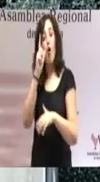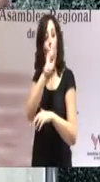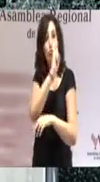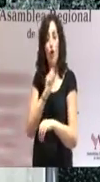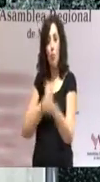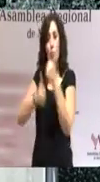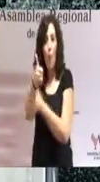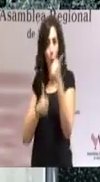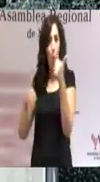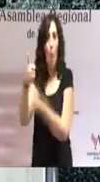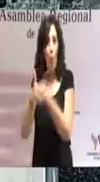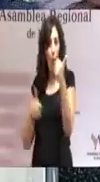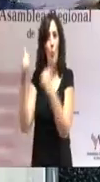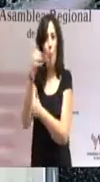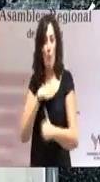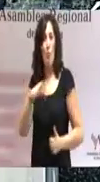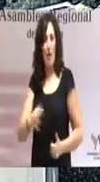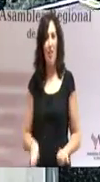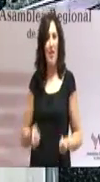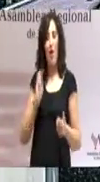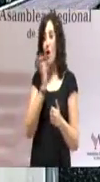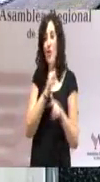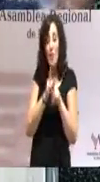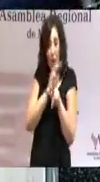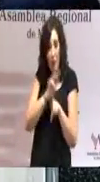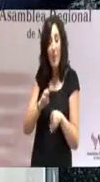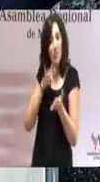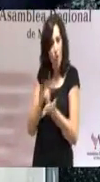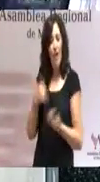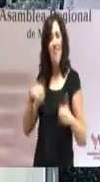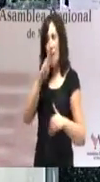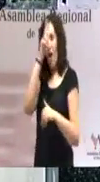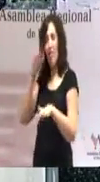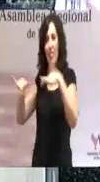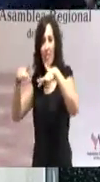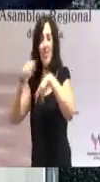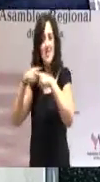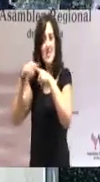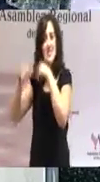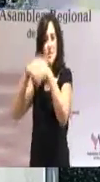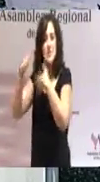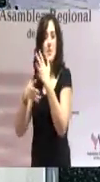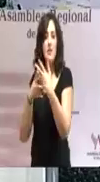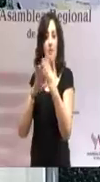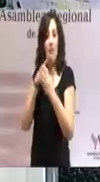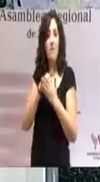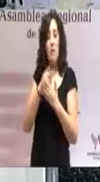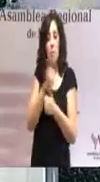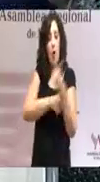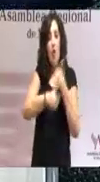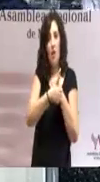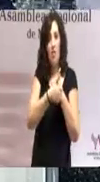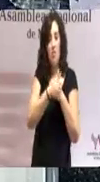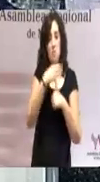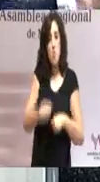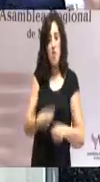y nos va a perjudicar eso. Muévase como ha hecho el Partido Popular, consiga que las cuestiones de Murcia estén entre las prioridades de su partido,